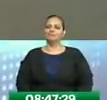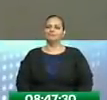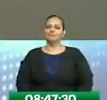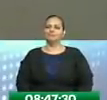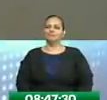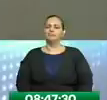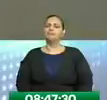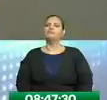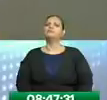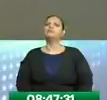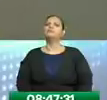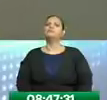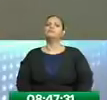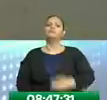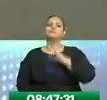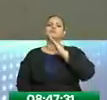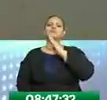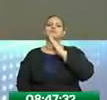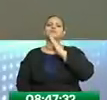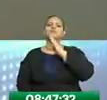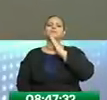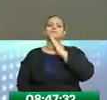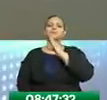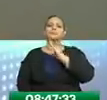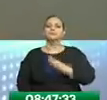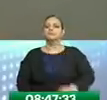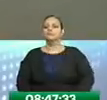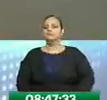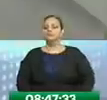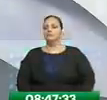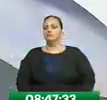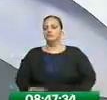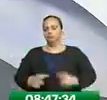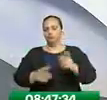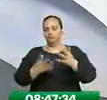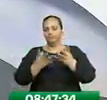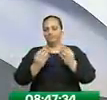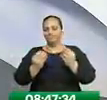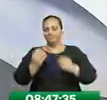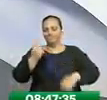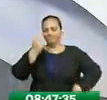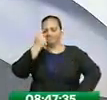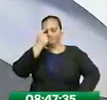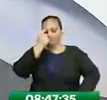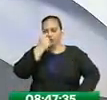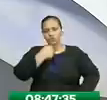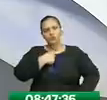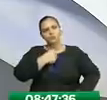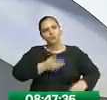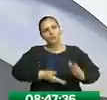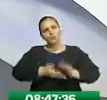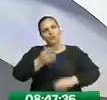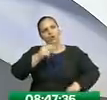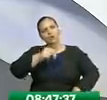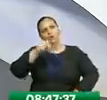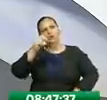cubrir muchas dudas de la gente que en este momento está pensando y tengo que irme al norte, ¿qué carro cojo?